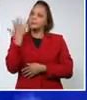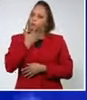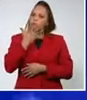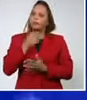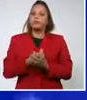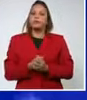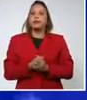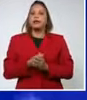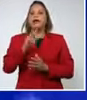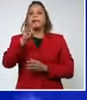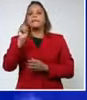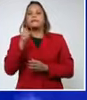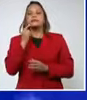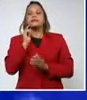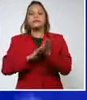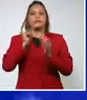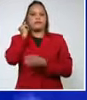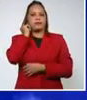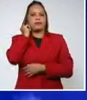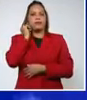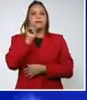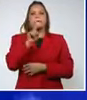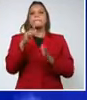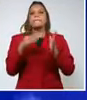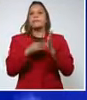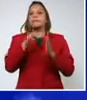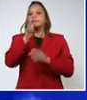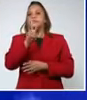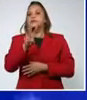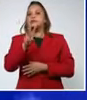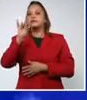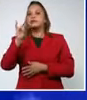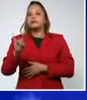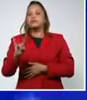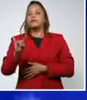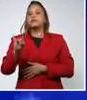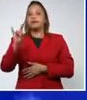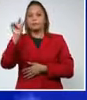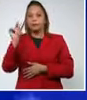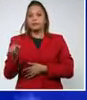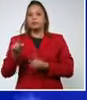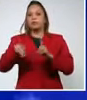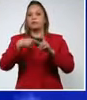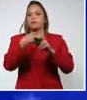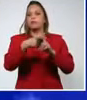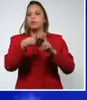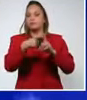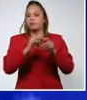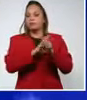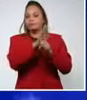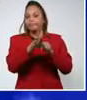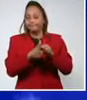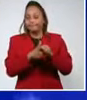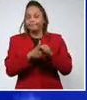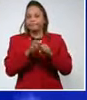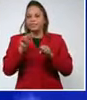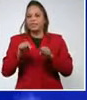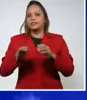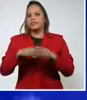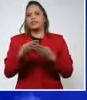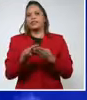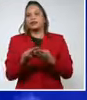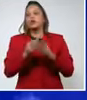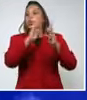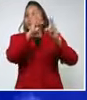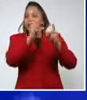20 de febrero, que fueron 1039 casos que se confirmaron ese día. Fue una